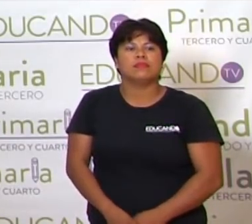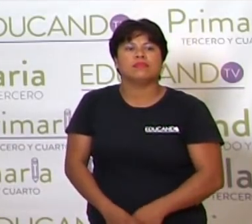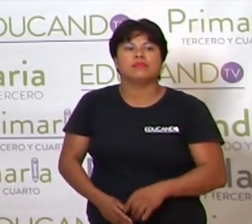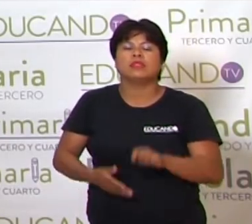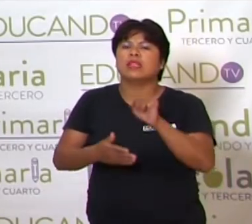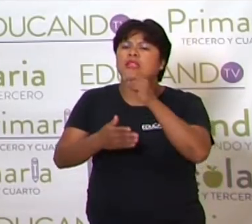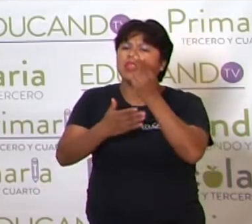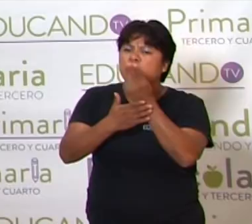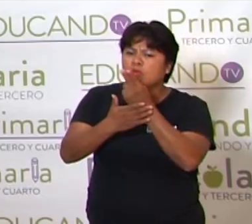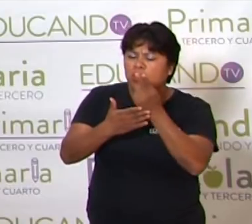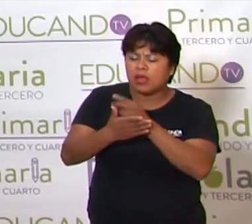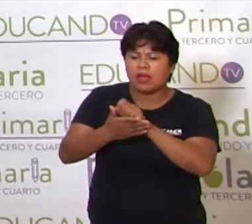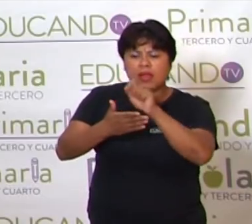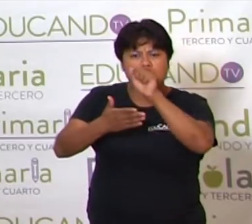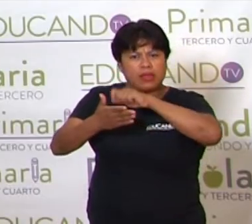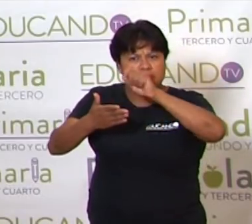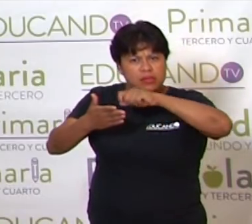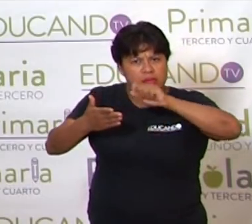escribir